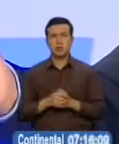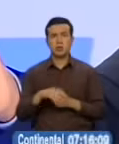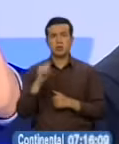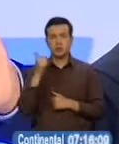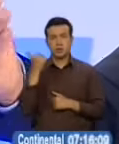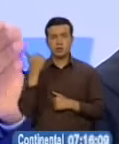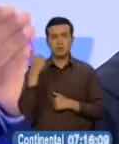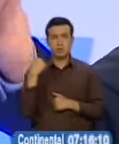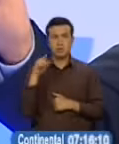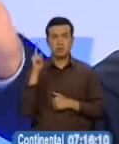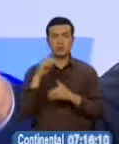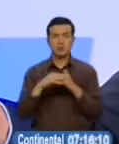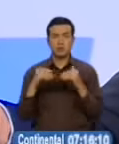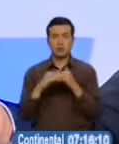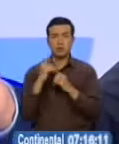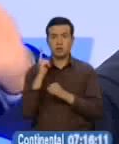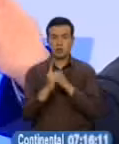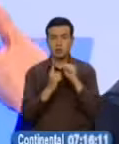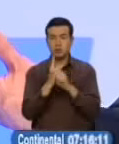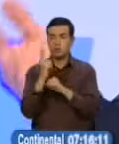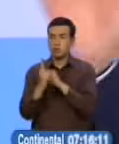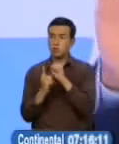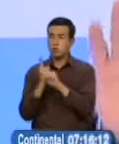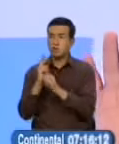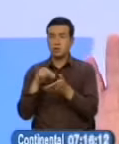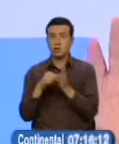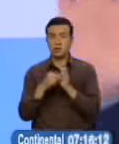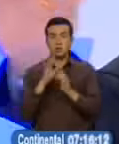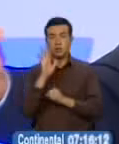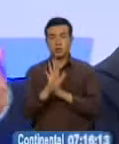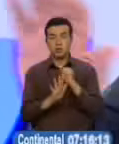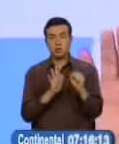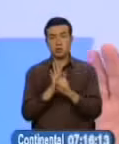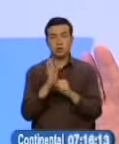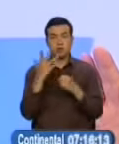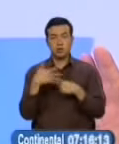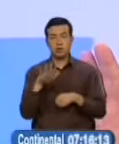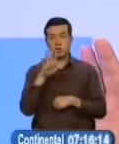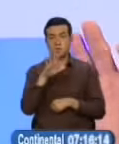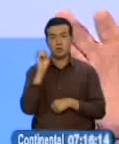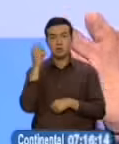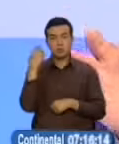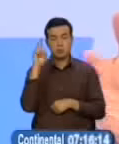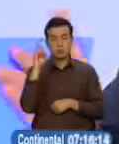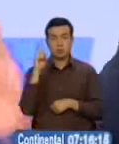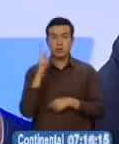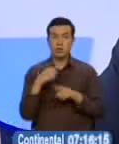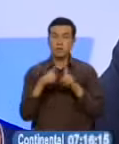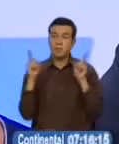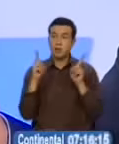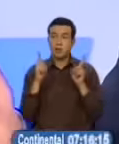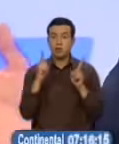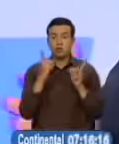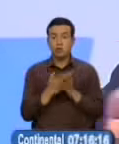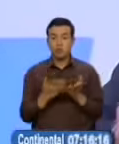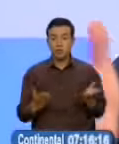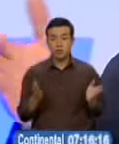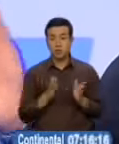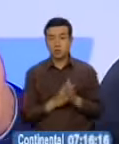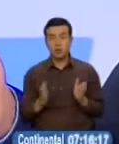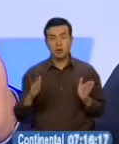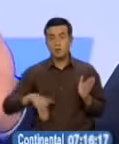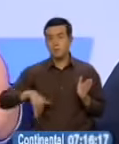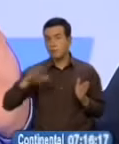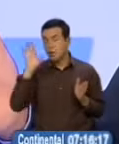10 millones de dólares por año. Eso quiere decir que en 5 años ya habríamos reunido los 50 millones, pero la vida útil de los bienes va más